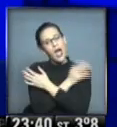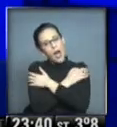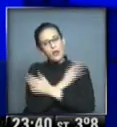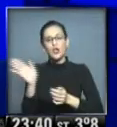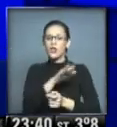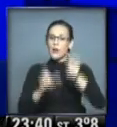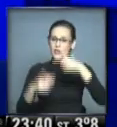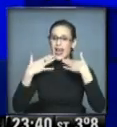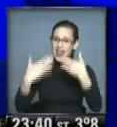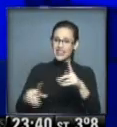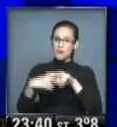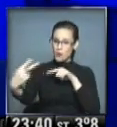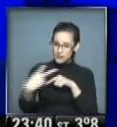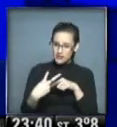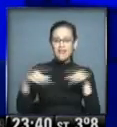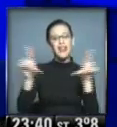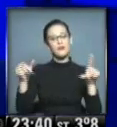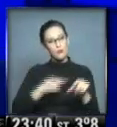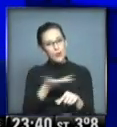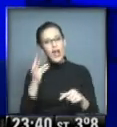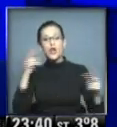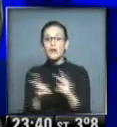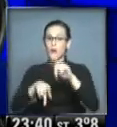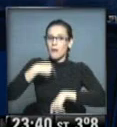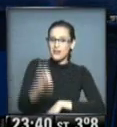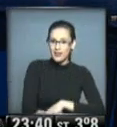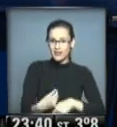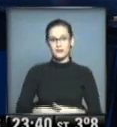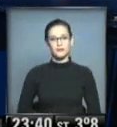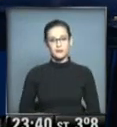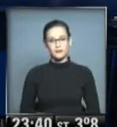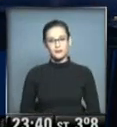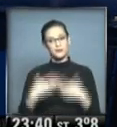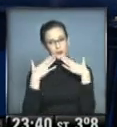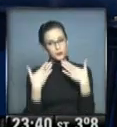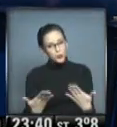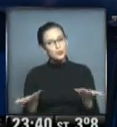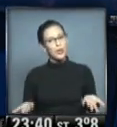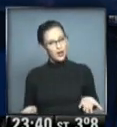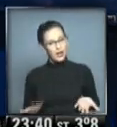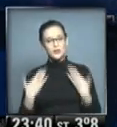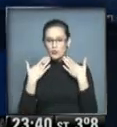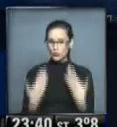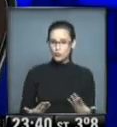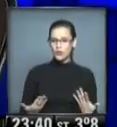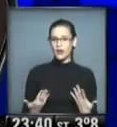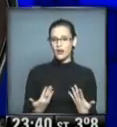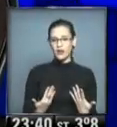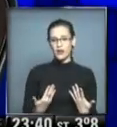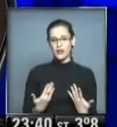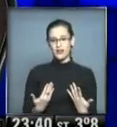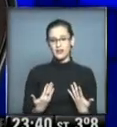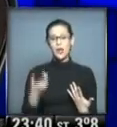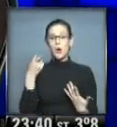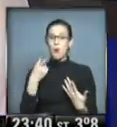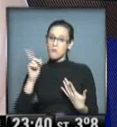todos y gracias por seguirnos allí por la televisión pública. ¿Eh? Hasta mañana. Muchísimas gracias por estar con nosotros, Gaby, por acompañarnos, por